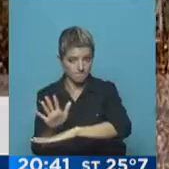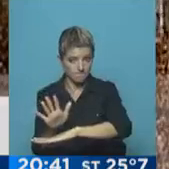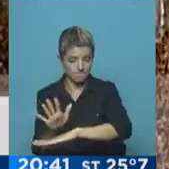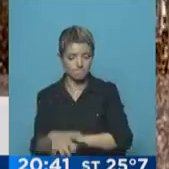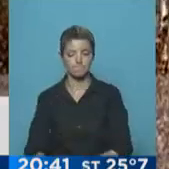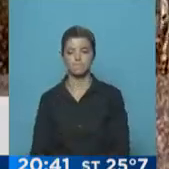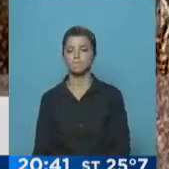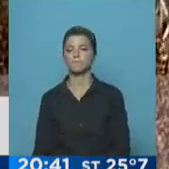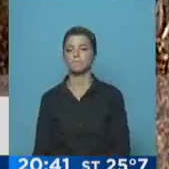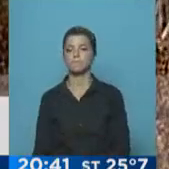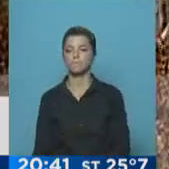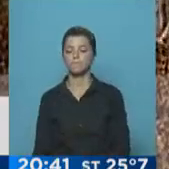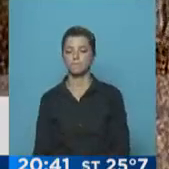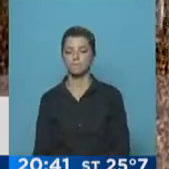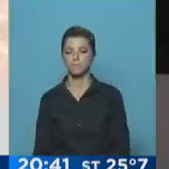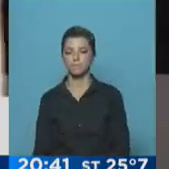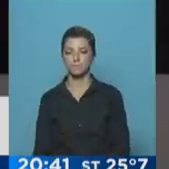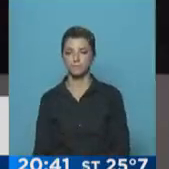Quiero decirles,